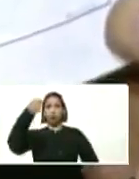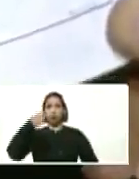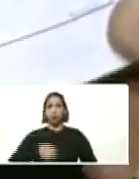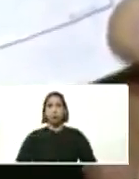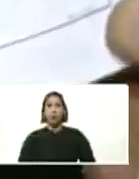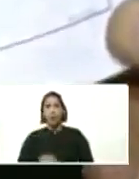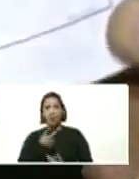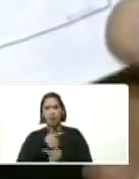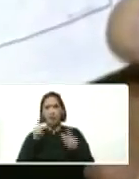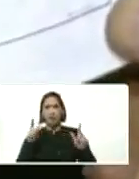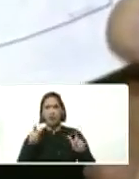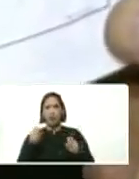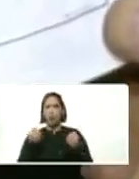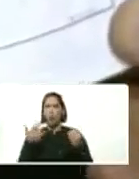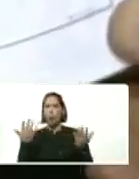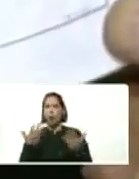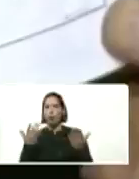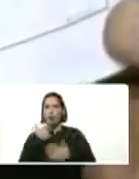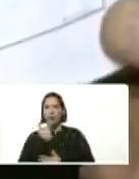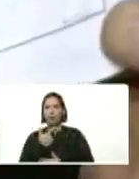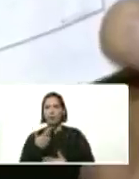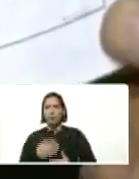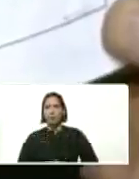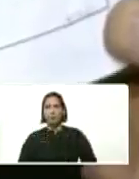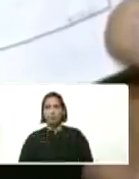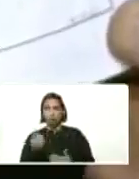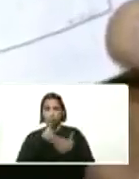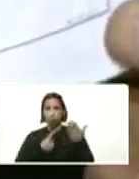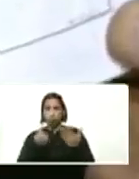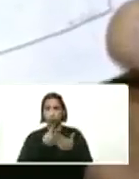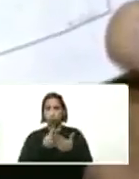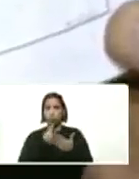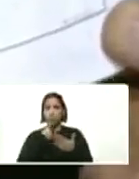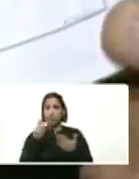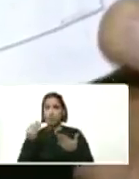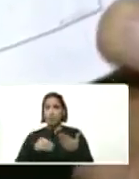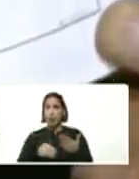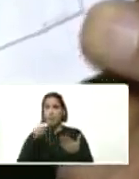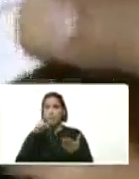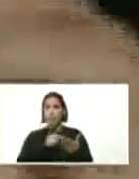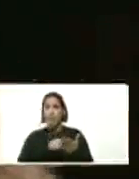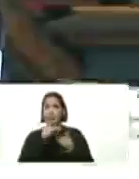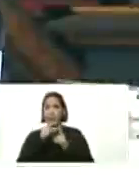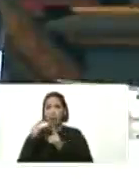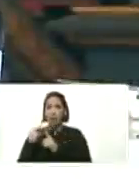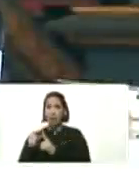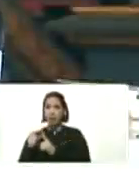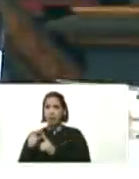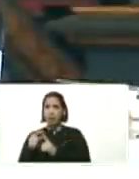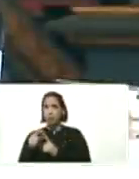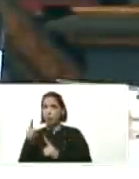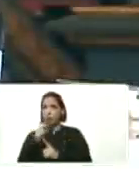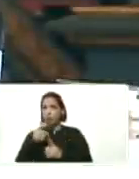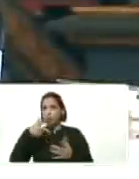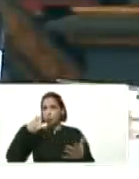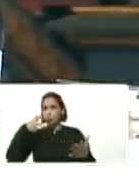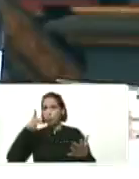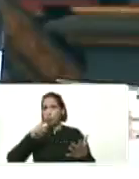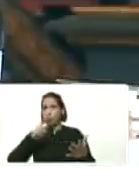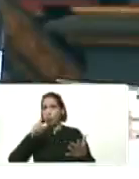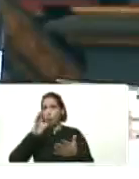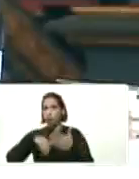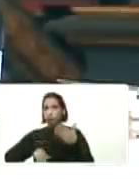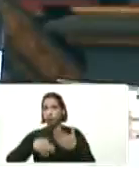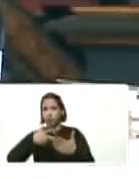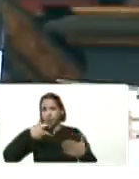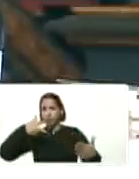¿Cuánto dice nada más esto? Ah, dice más que mil palabras. No me quites la cámara. Aquí está,